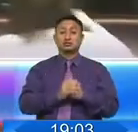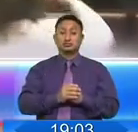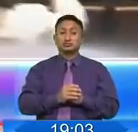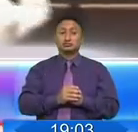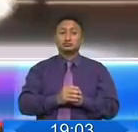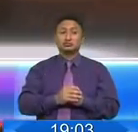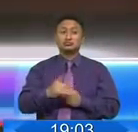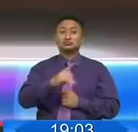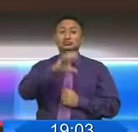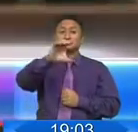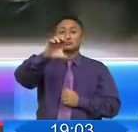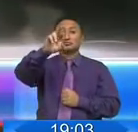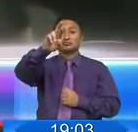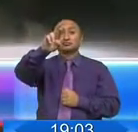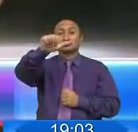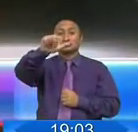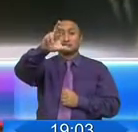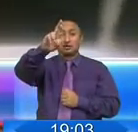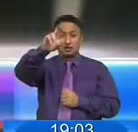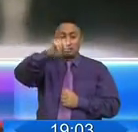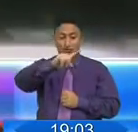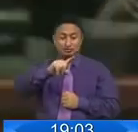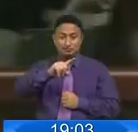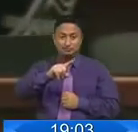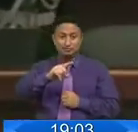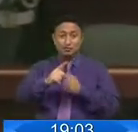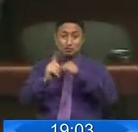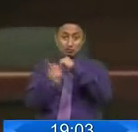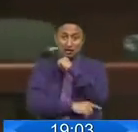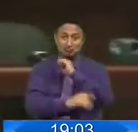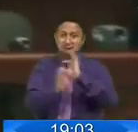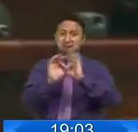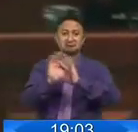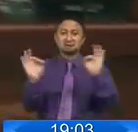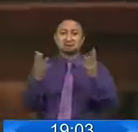se libró de una censura política en la Asamblea Nacional. Informó Javier Gallo.